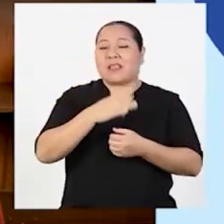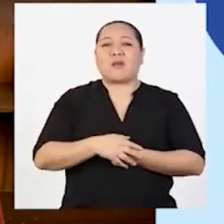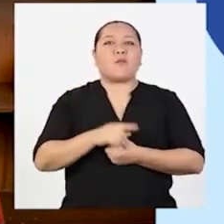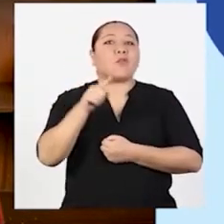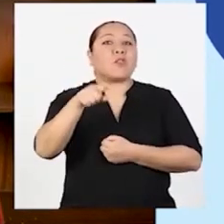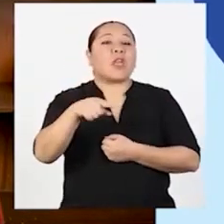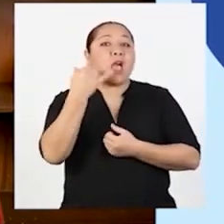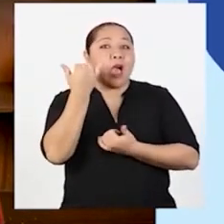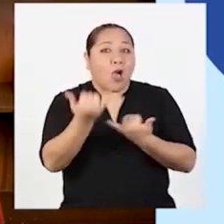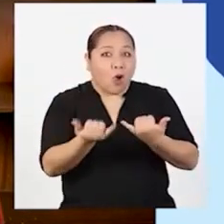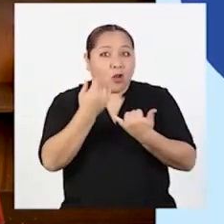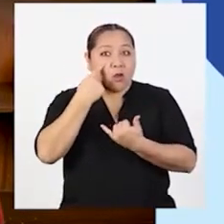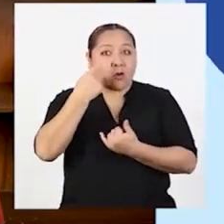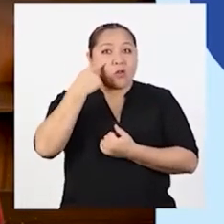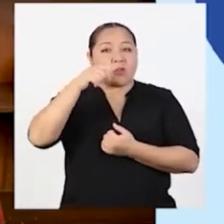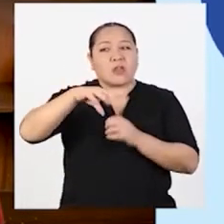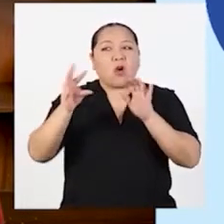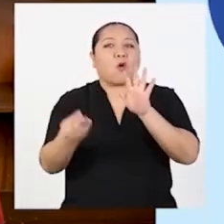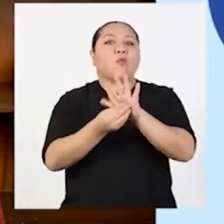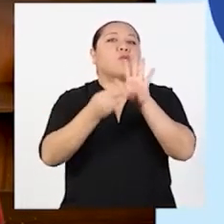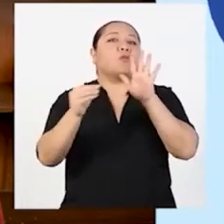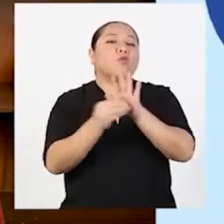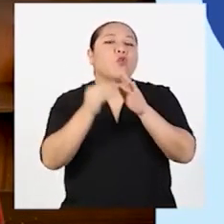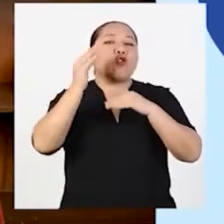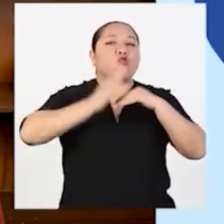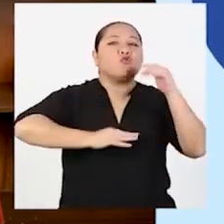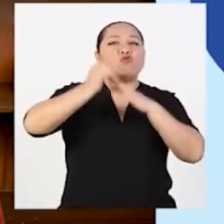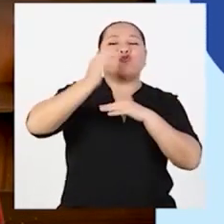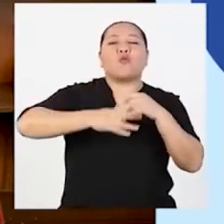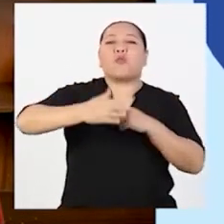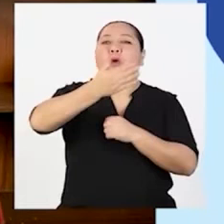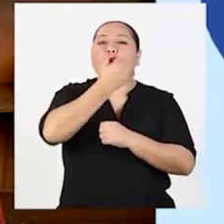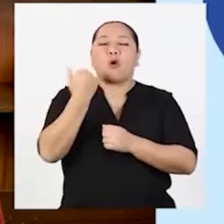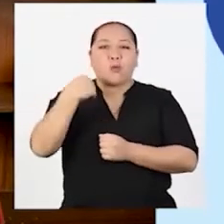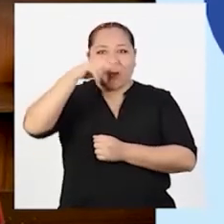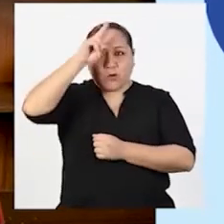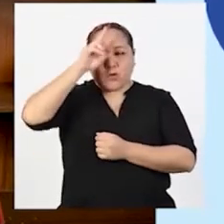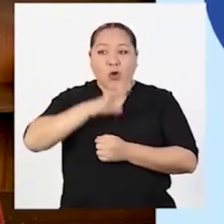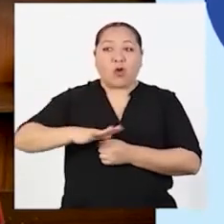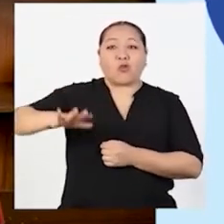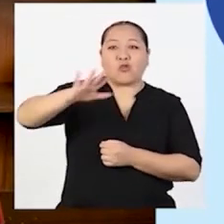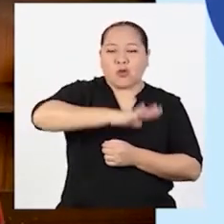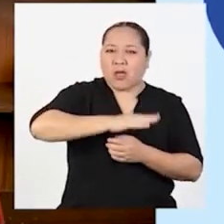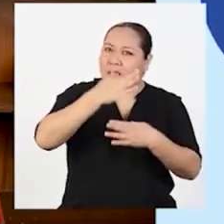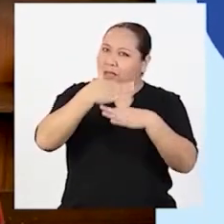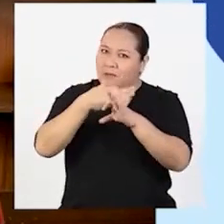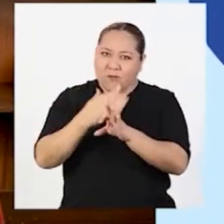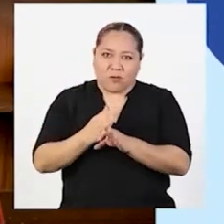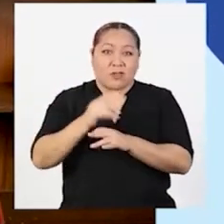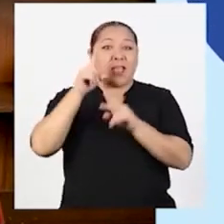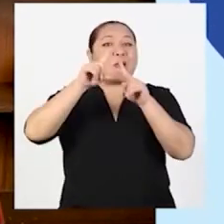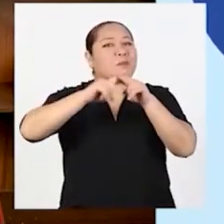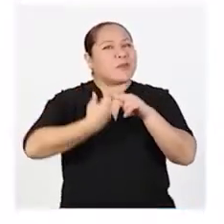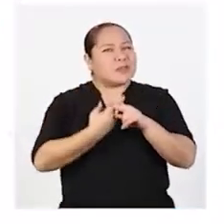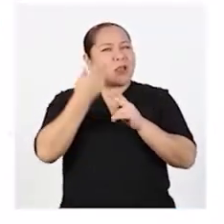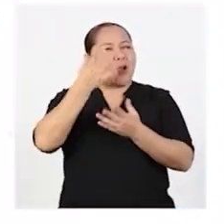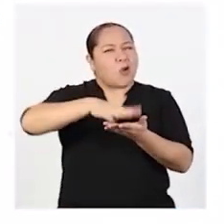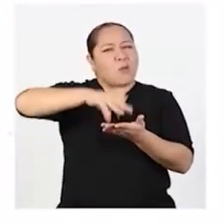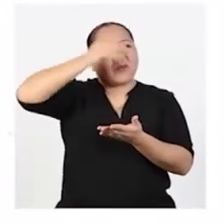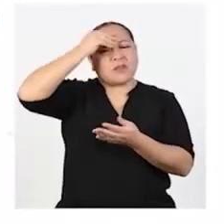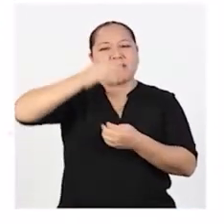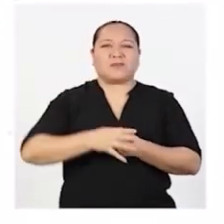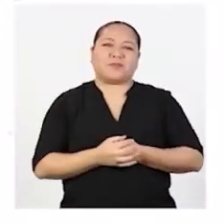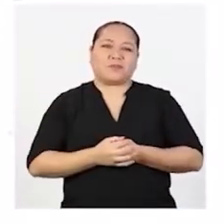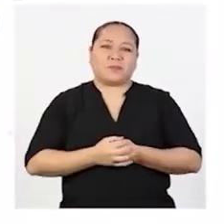a conocer estaremos sumando la construcción de un mejor Perú en todos los sentidos. Empecemos con el aprendizaje.